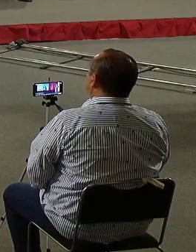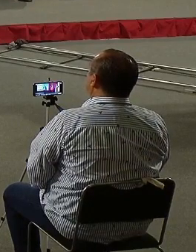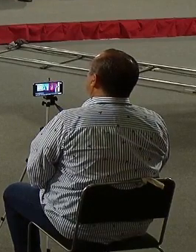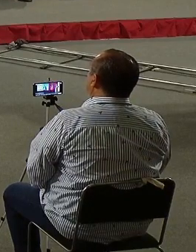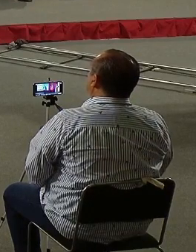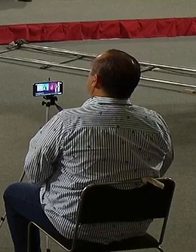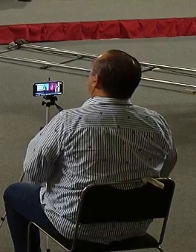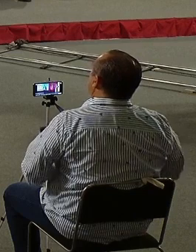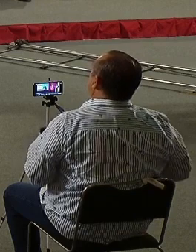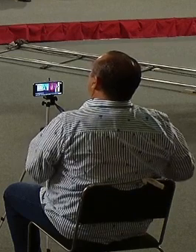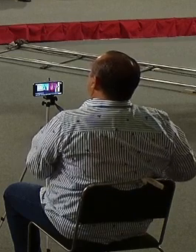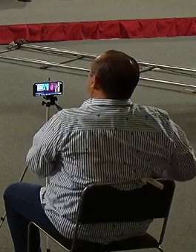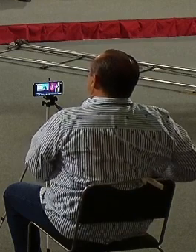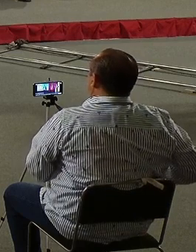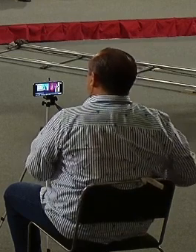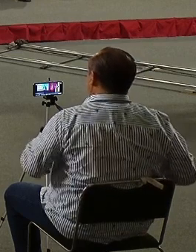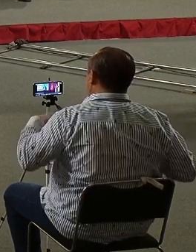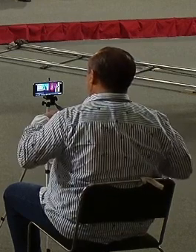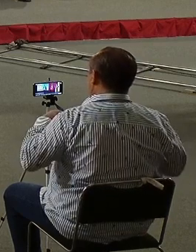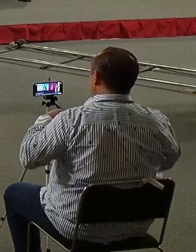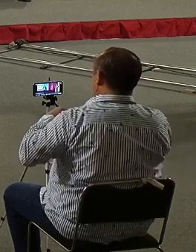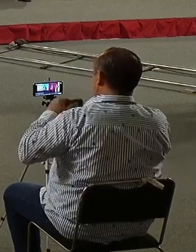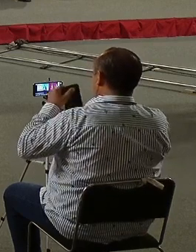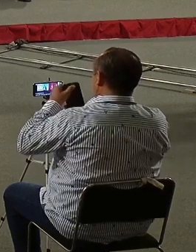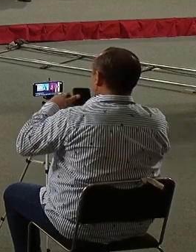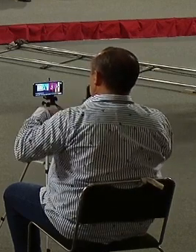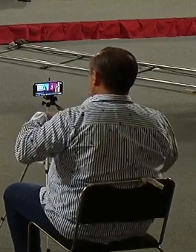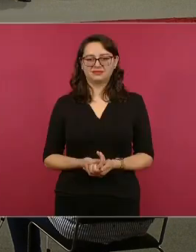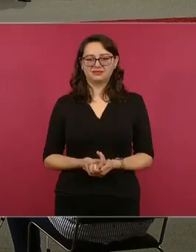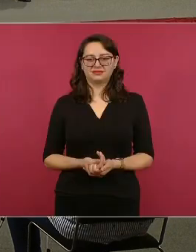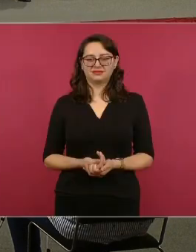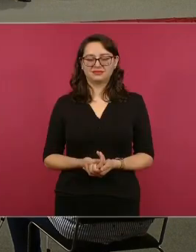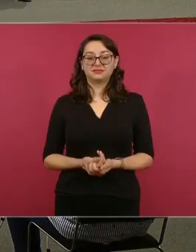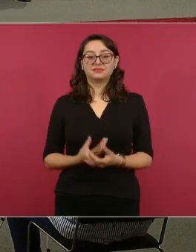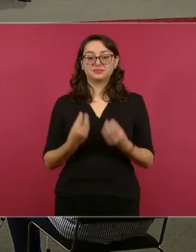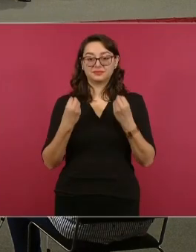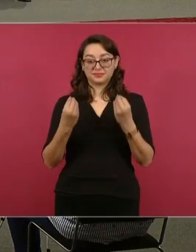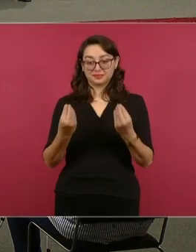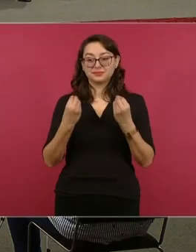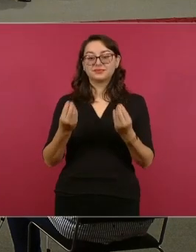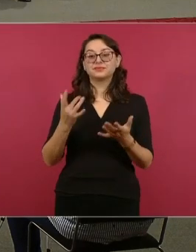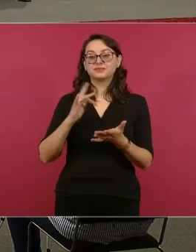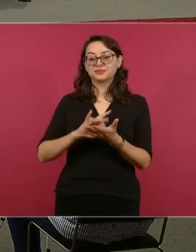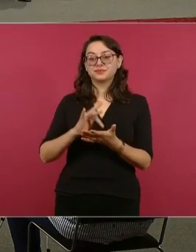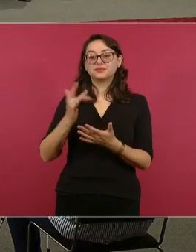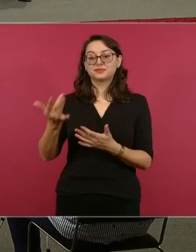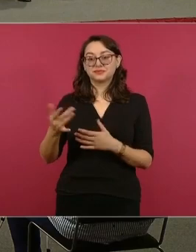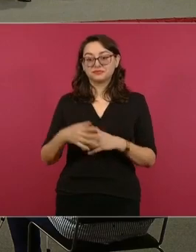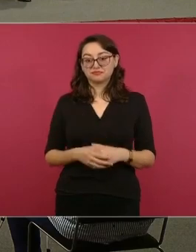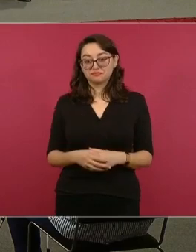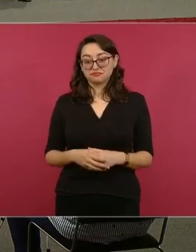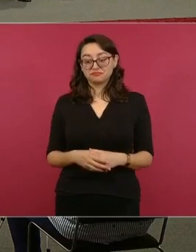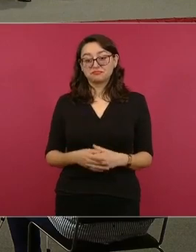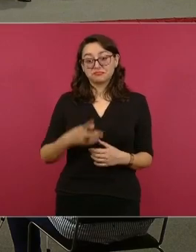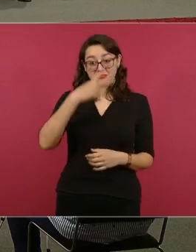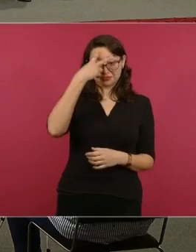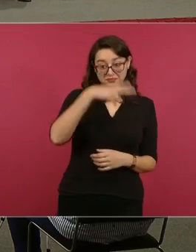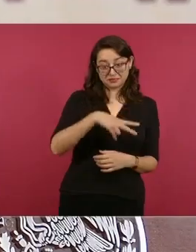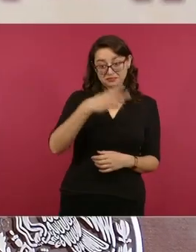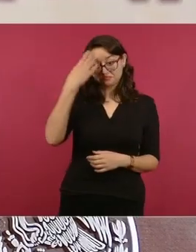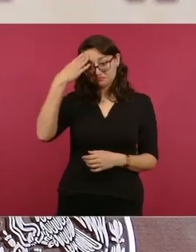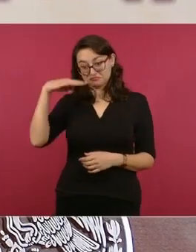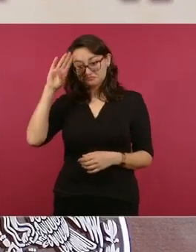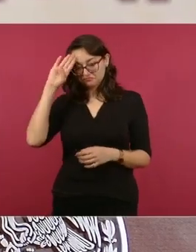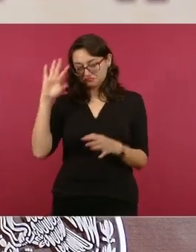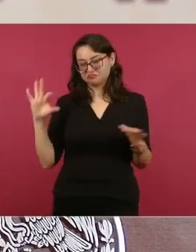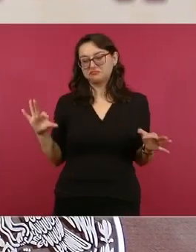Muchas gracias. Vamos a continuar también la colaboración con el Gobierno de Cuba. Por eso esa misión que está